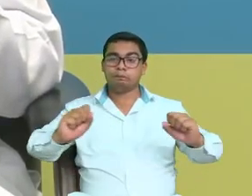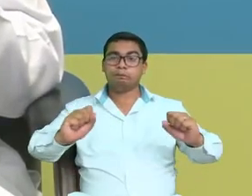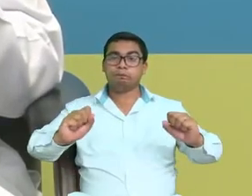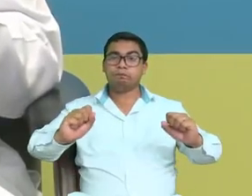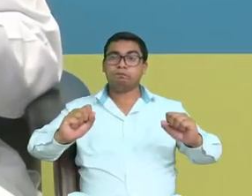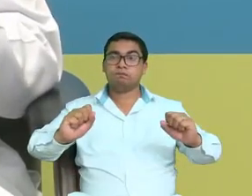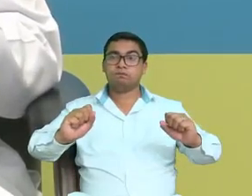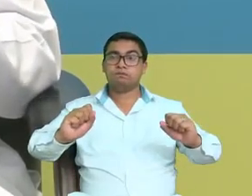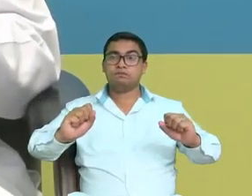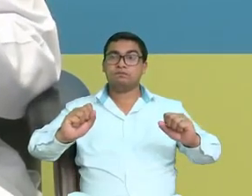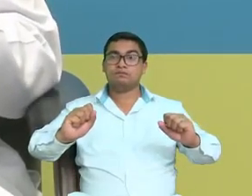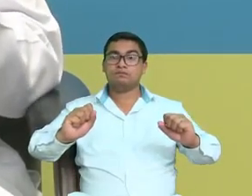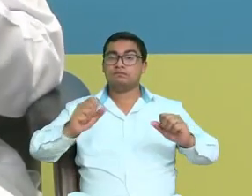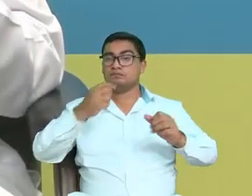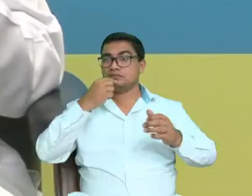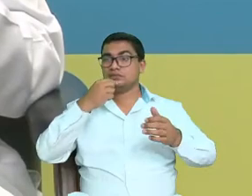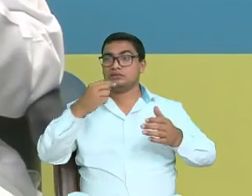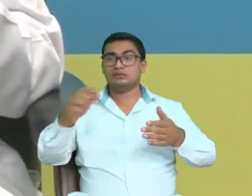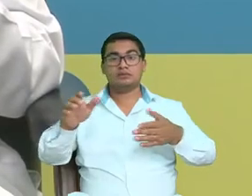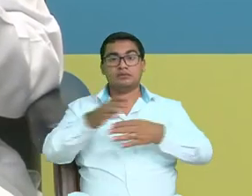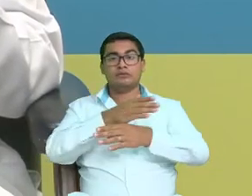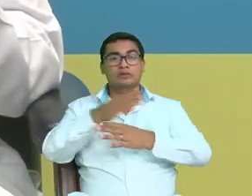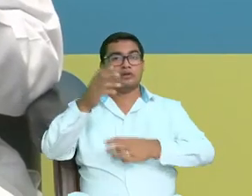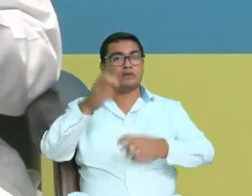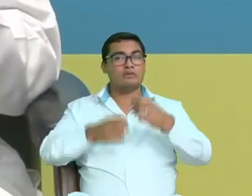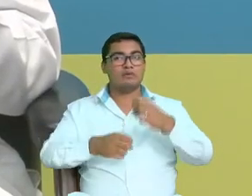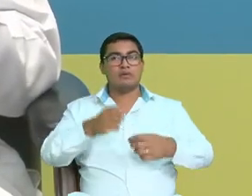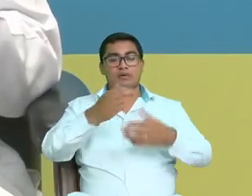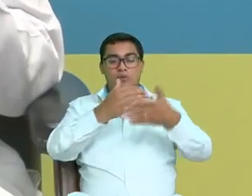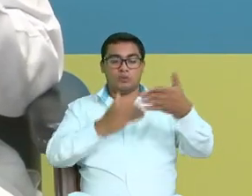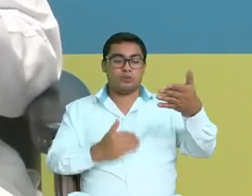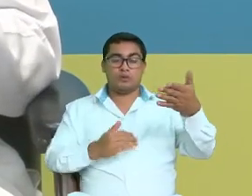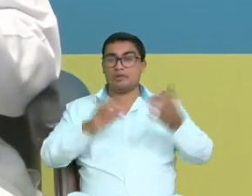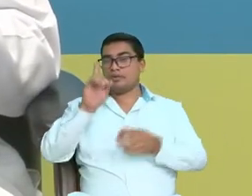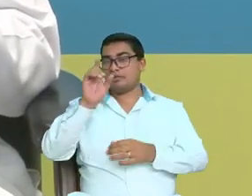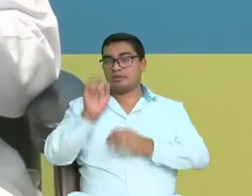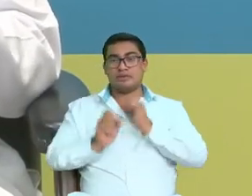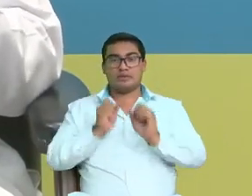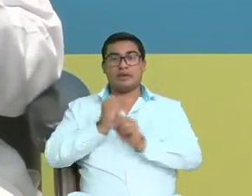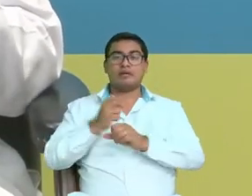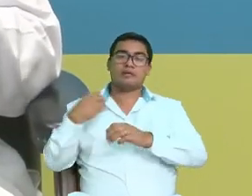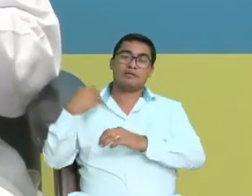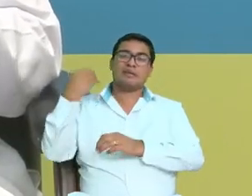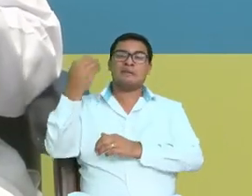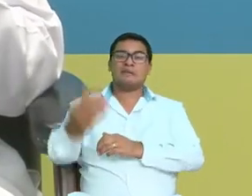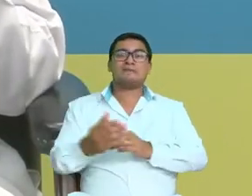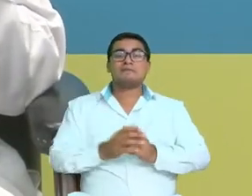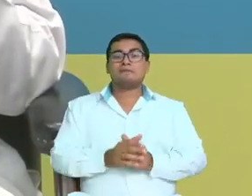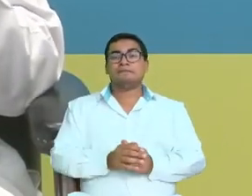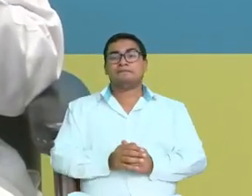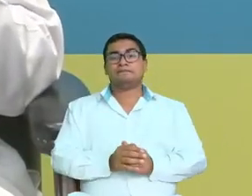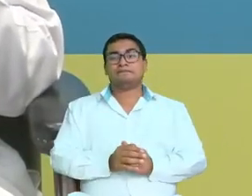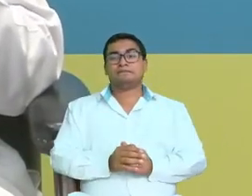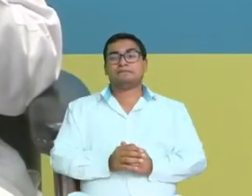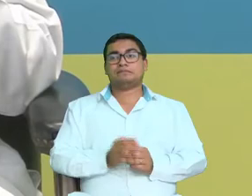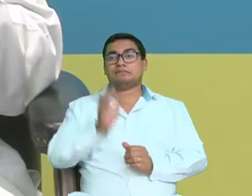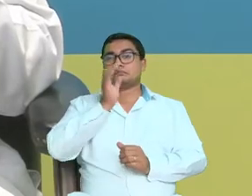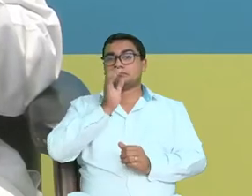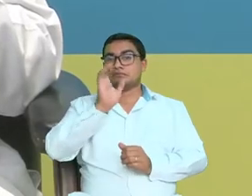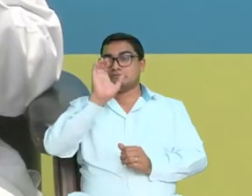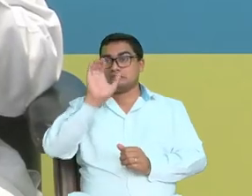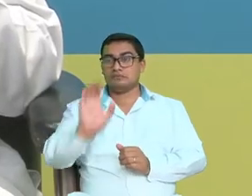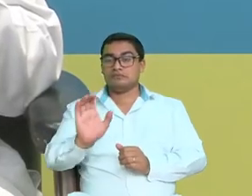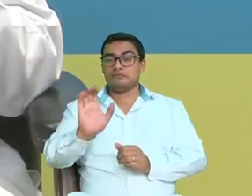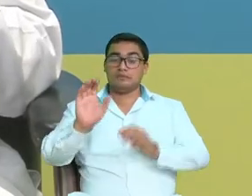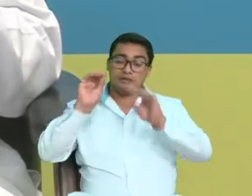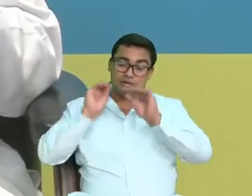va a llegarle la factura de todos los problemas hasta años después. Si es un niño que desde pequeño le